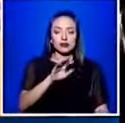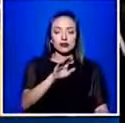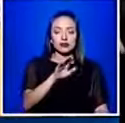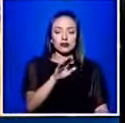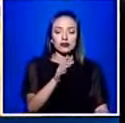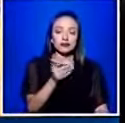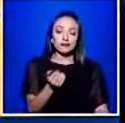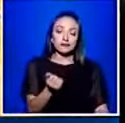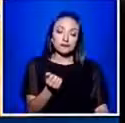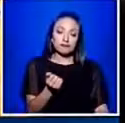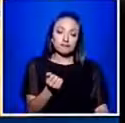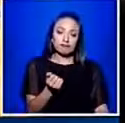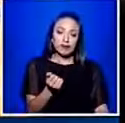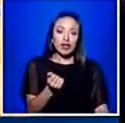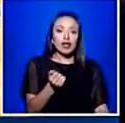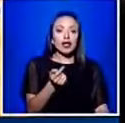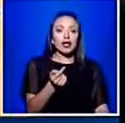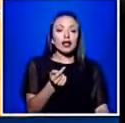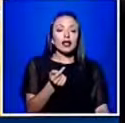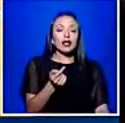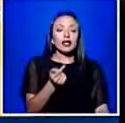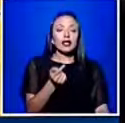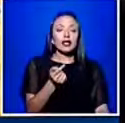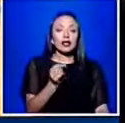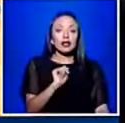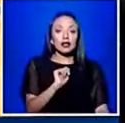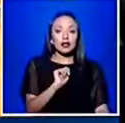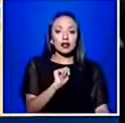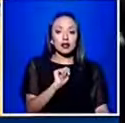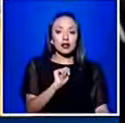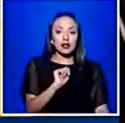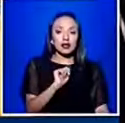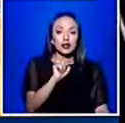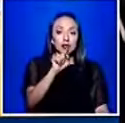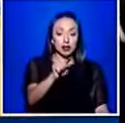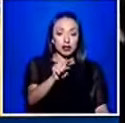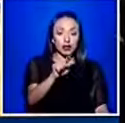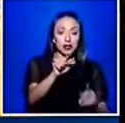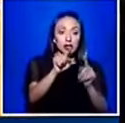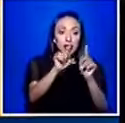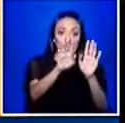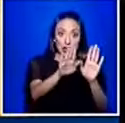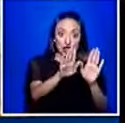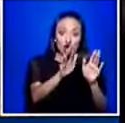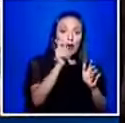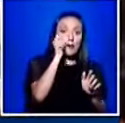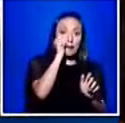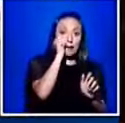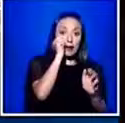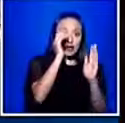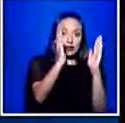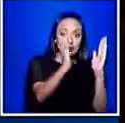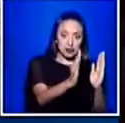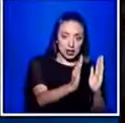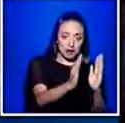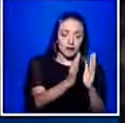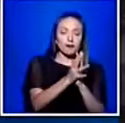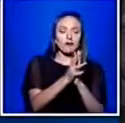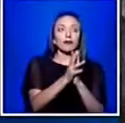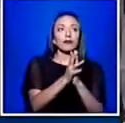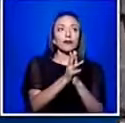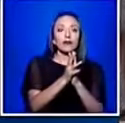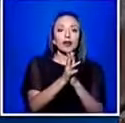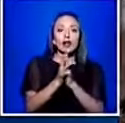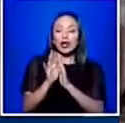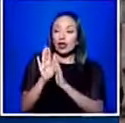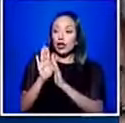es su reconocimiento. En la otra modalidad, en la modalidad de